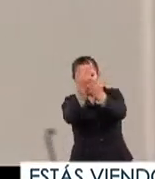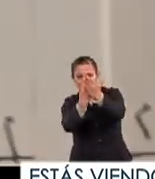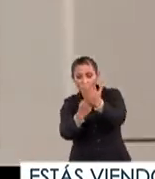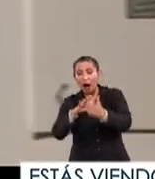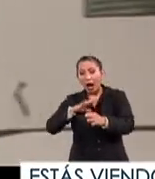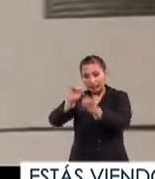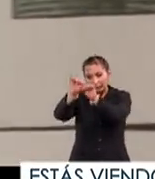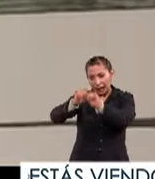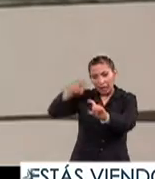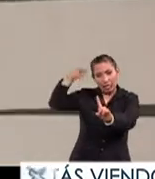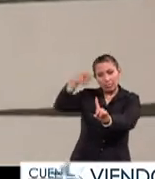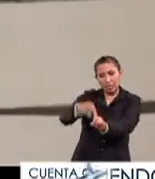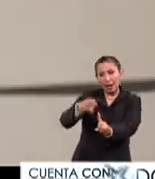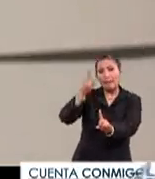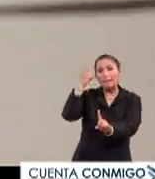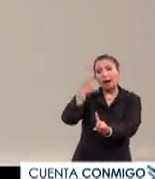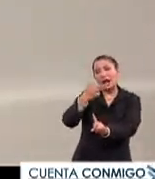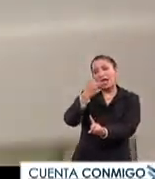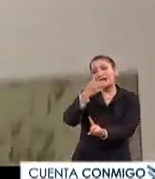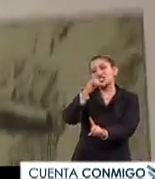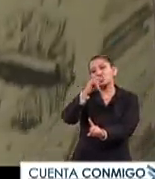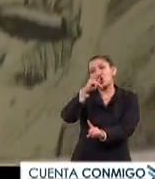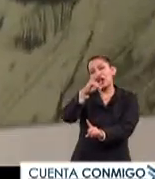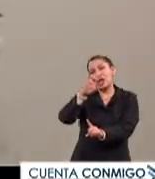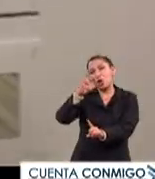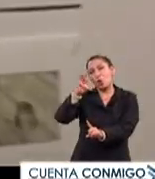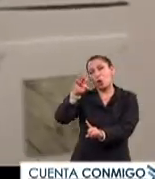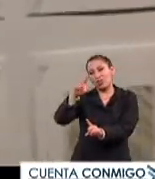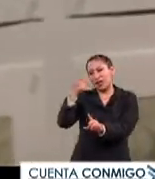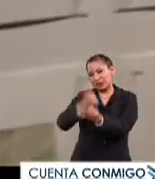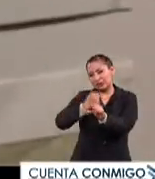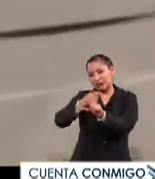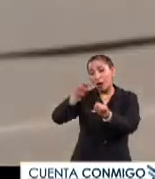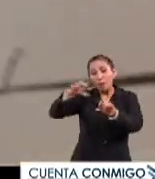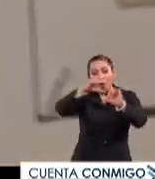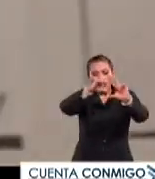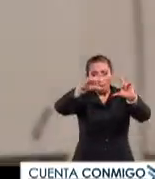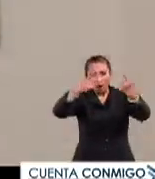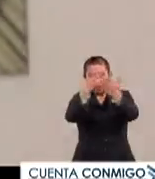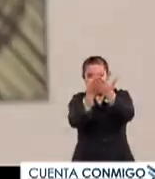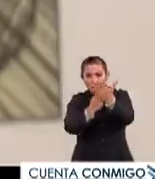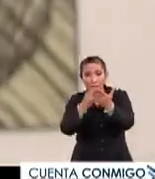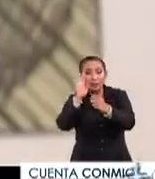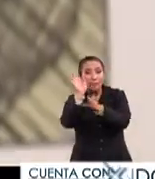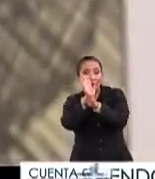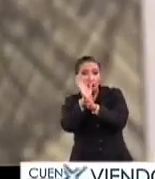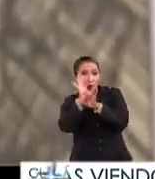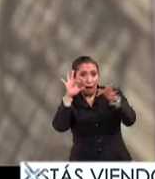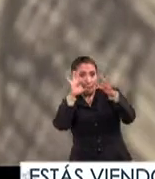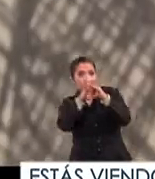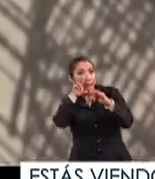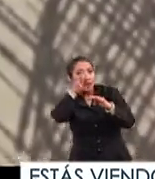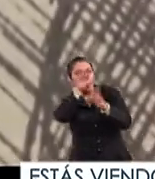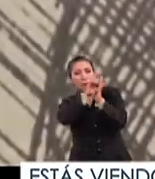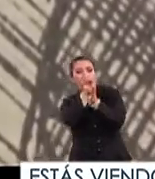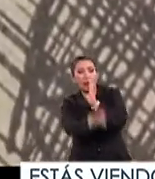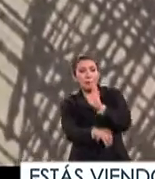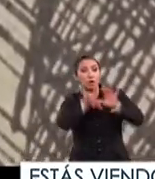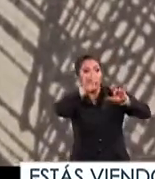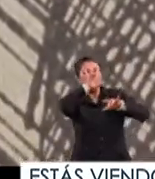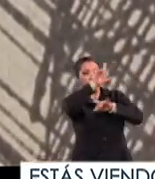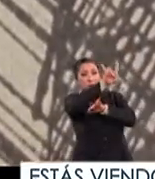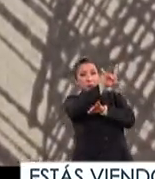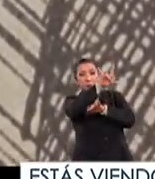pequeña sala dedicada especialmente a eso. No nada más a la secuencia, sino también a la película, ¿no? Podemos ver, por ejemplo, el